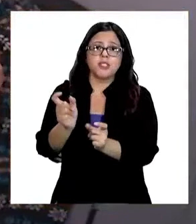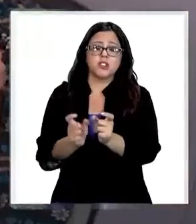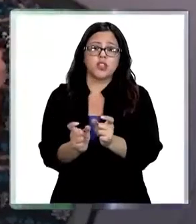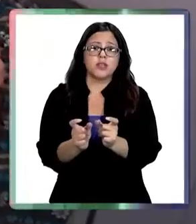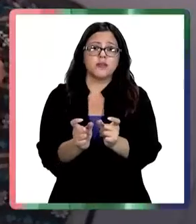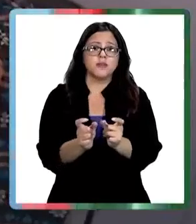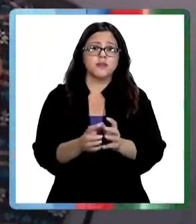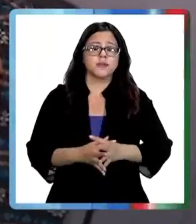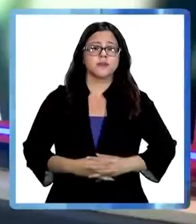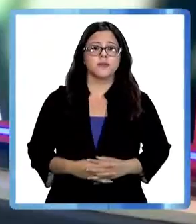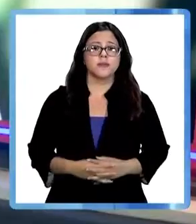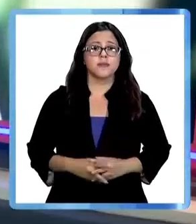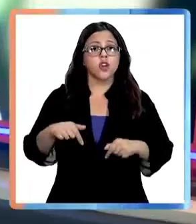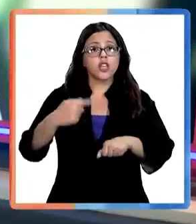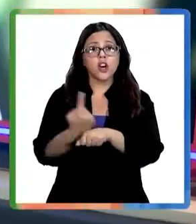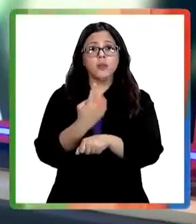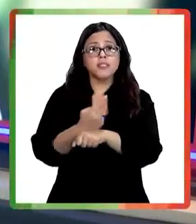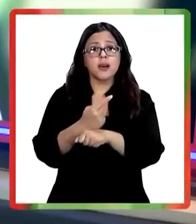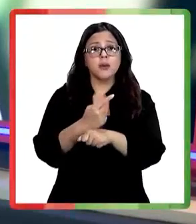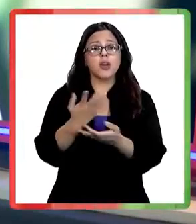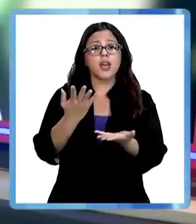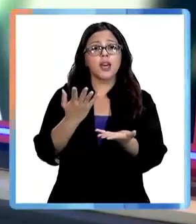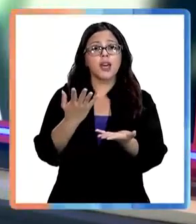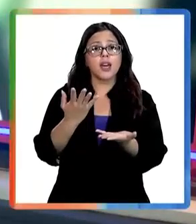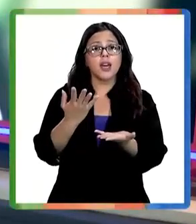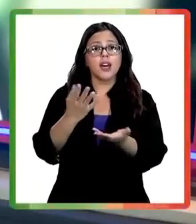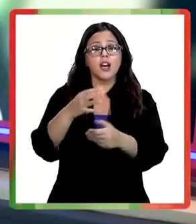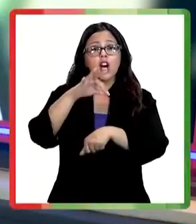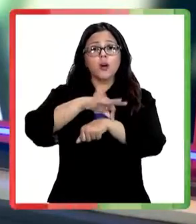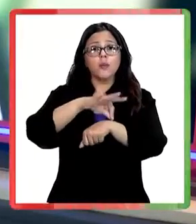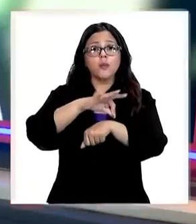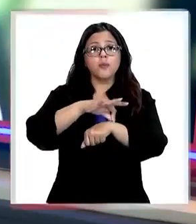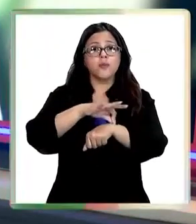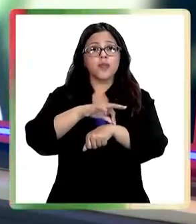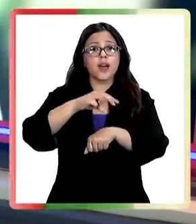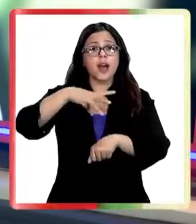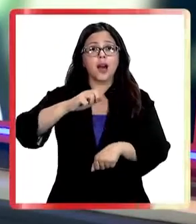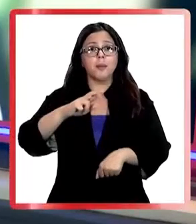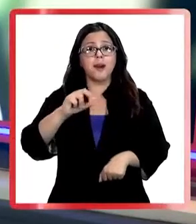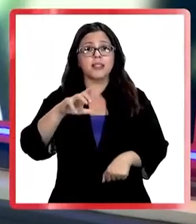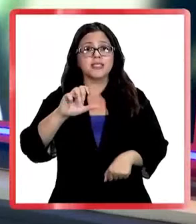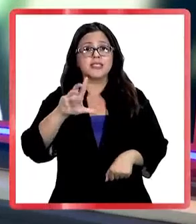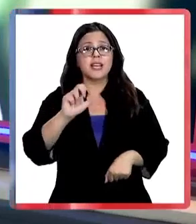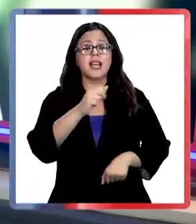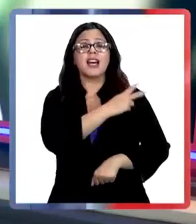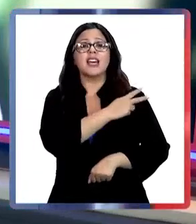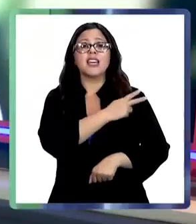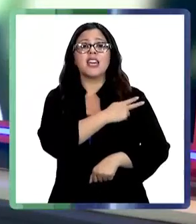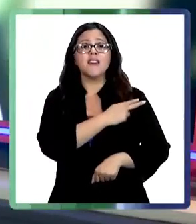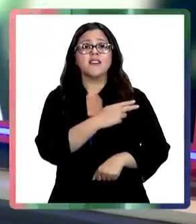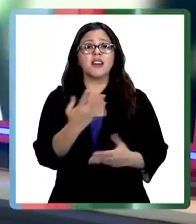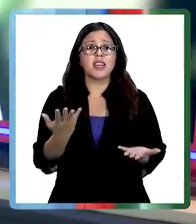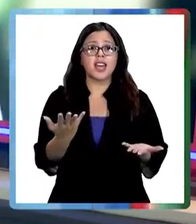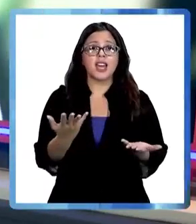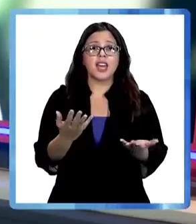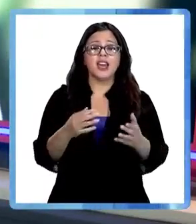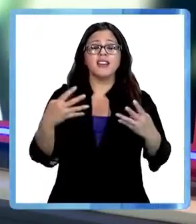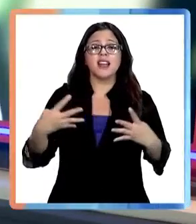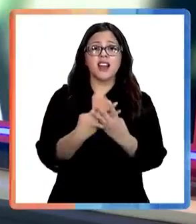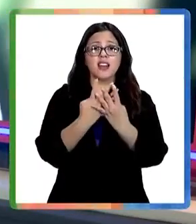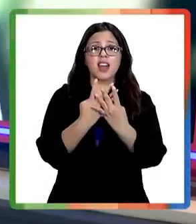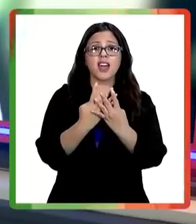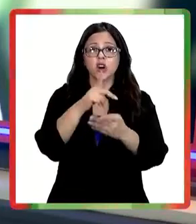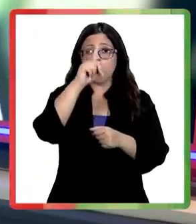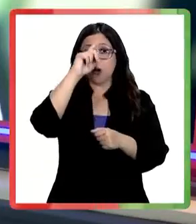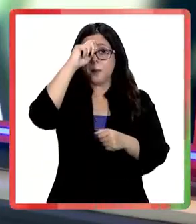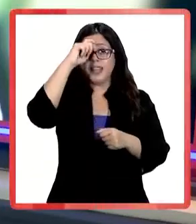personas. Hoy conversamos con la doctora Marcela Monge, jefa del área pediátrica hospitalaria de la Red de Salud UC Christus. Bienvenida, doctora, y muchísimas